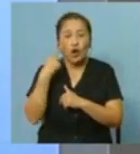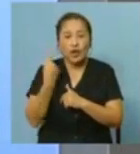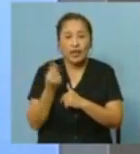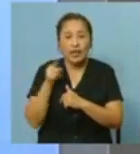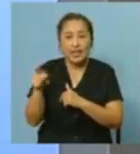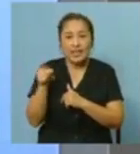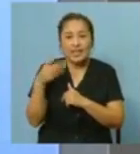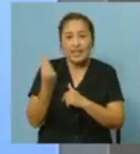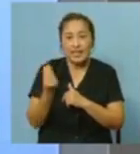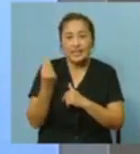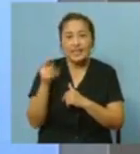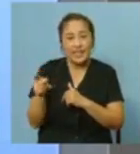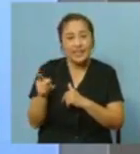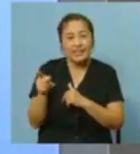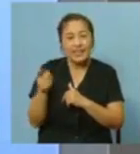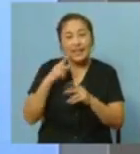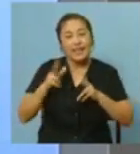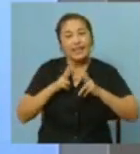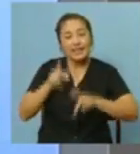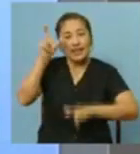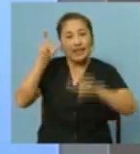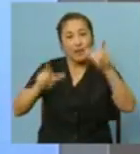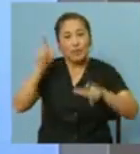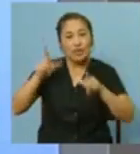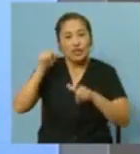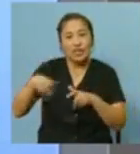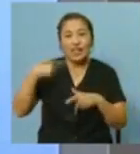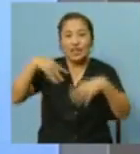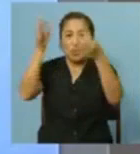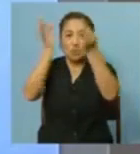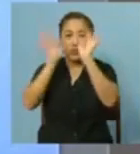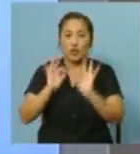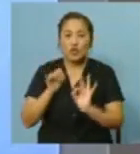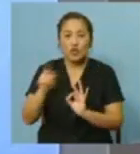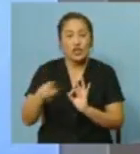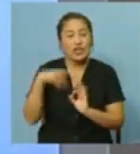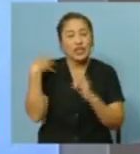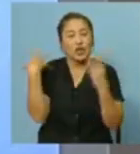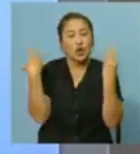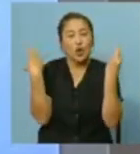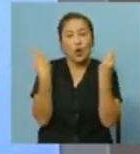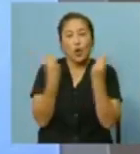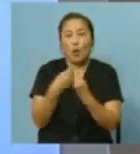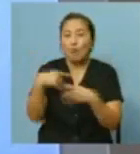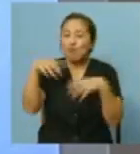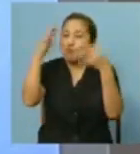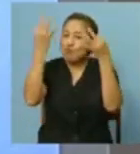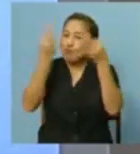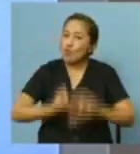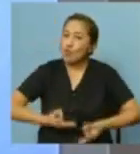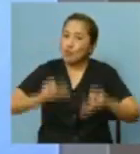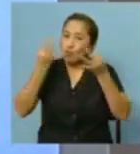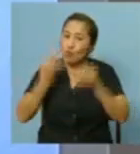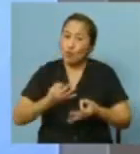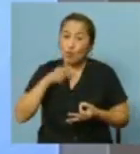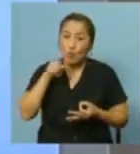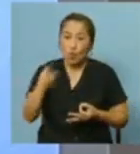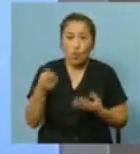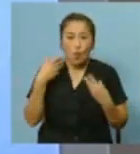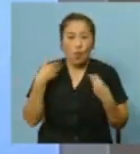más importante es decirle a la gente que hay un proyecto absolutamente serio que cuenta con